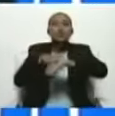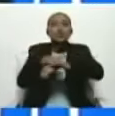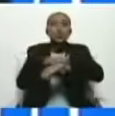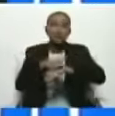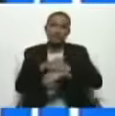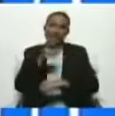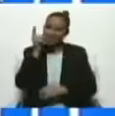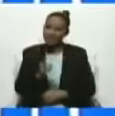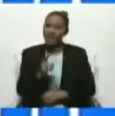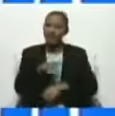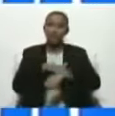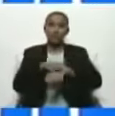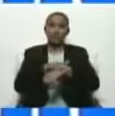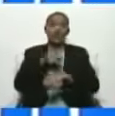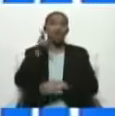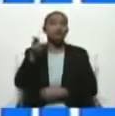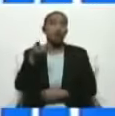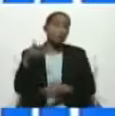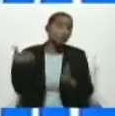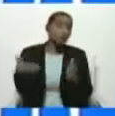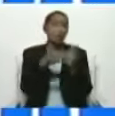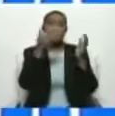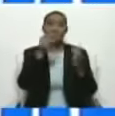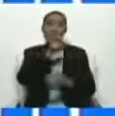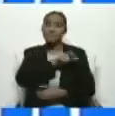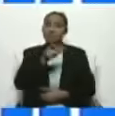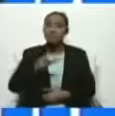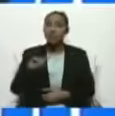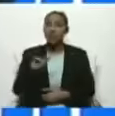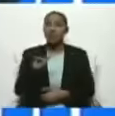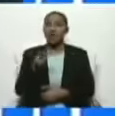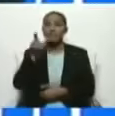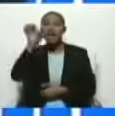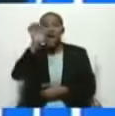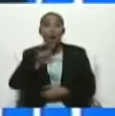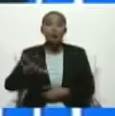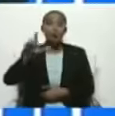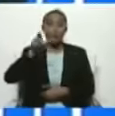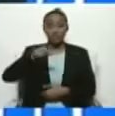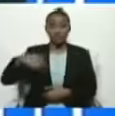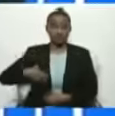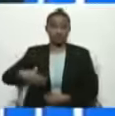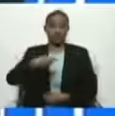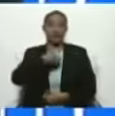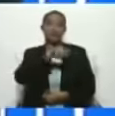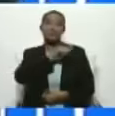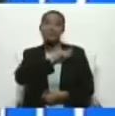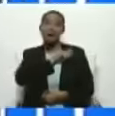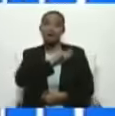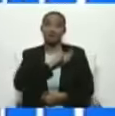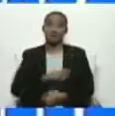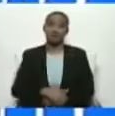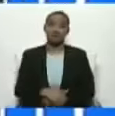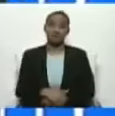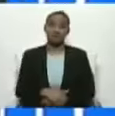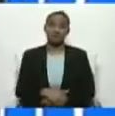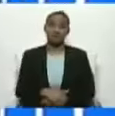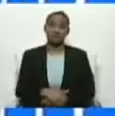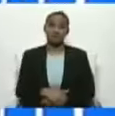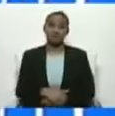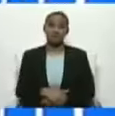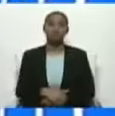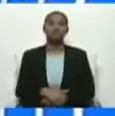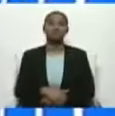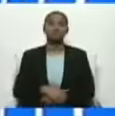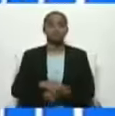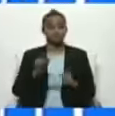continente. Racistas es lo que son. Eso es europeo y ese diario El País de España. Por supuesto, cayó la Bolsa